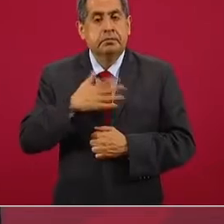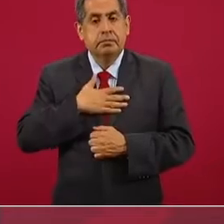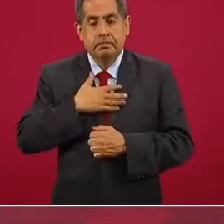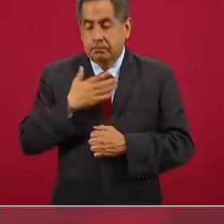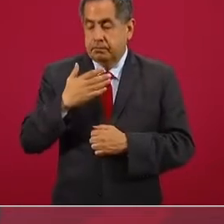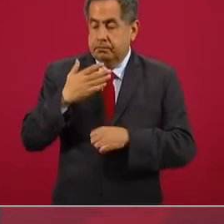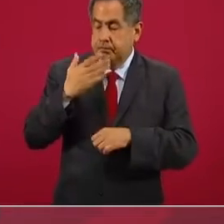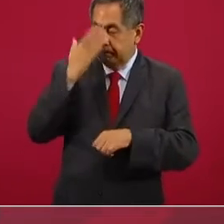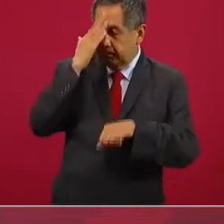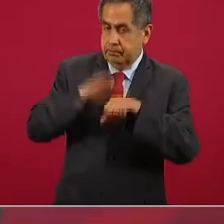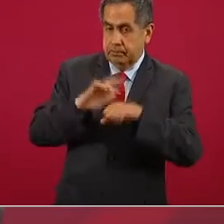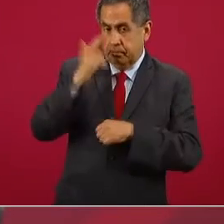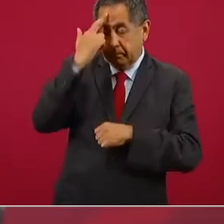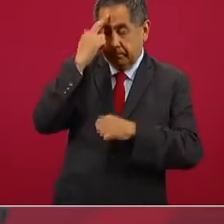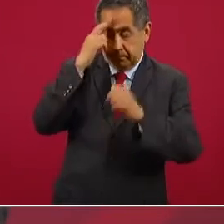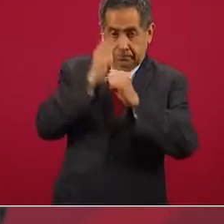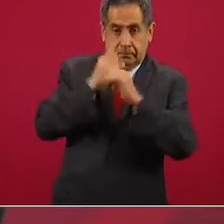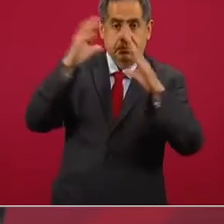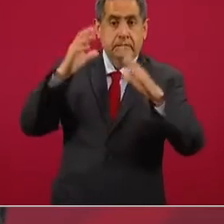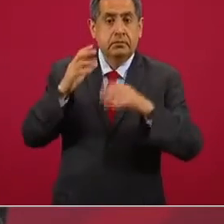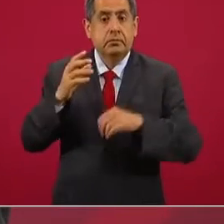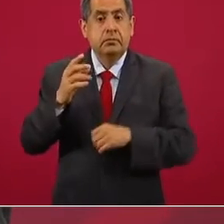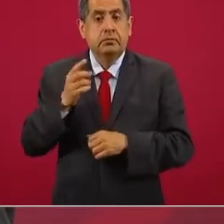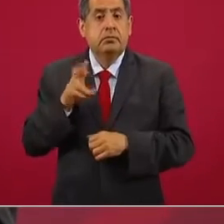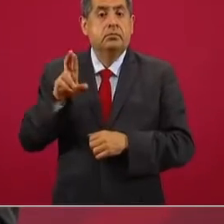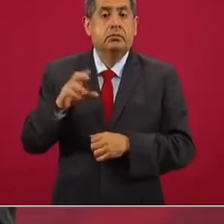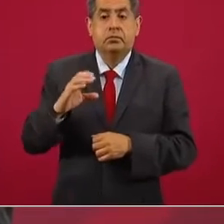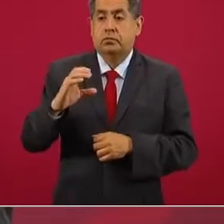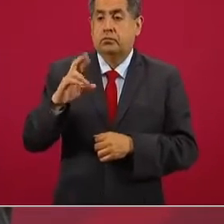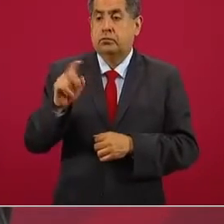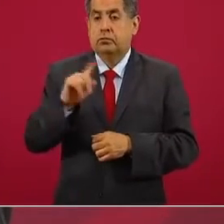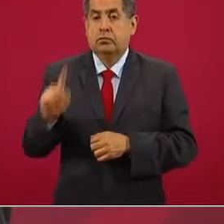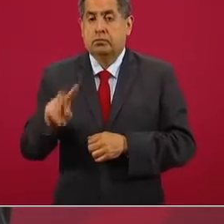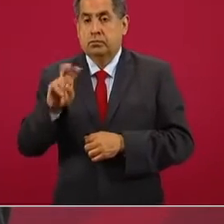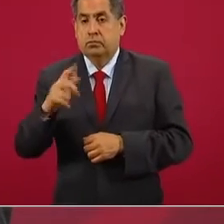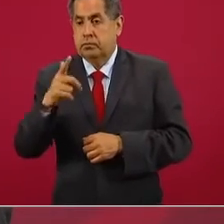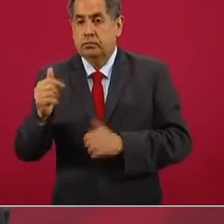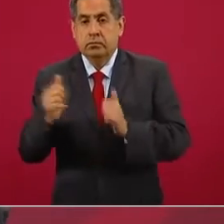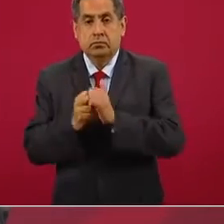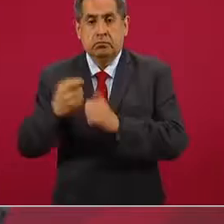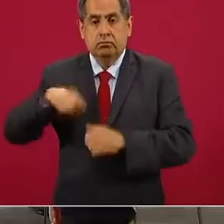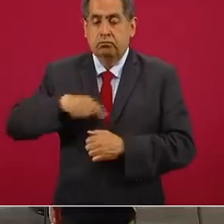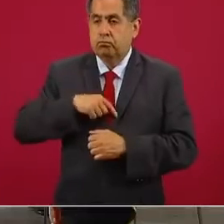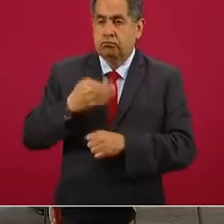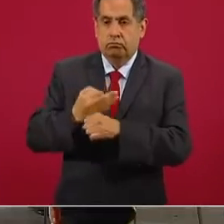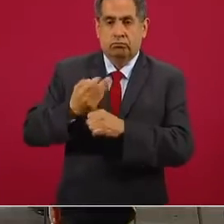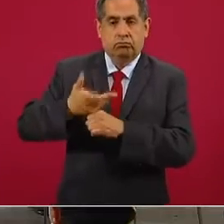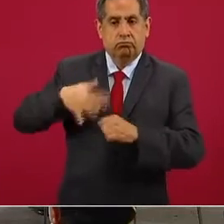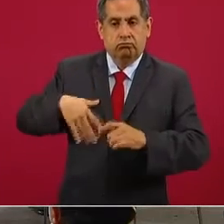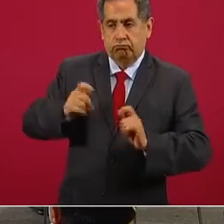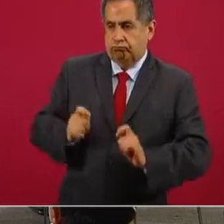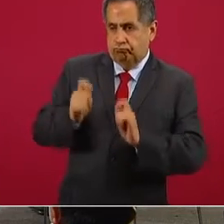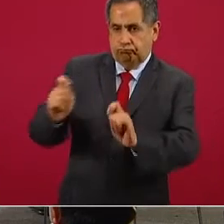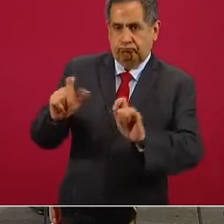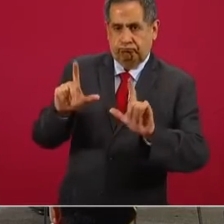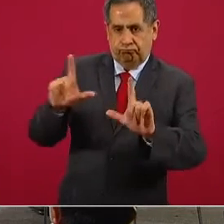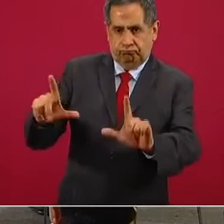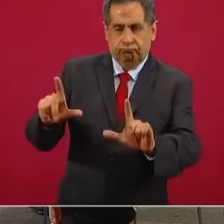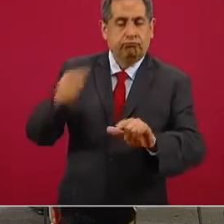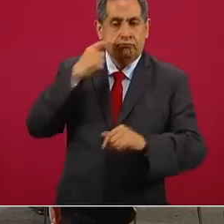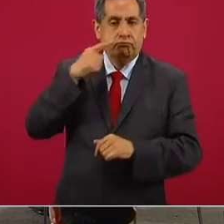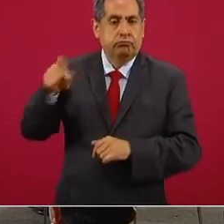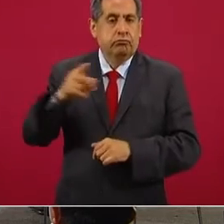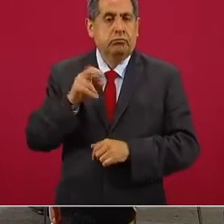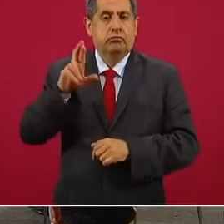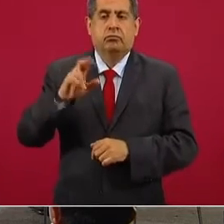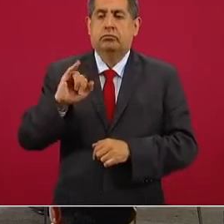a mi mente una imagen más, la del doctor Cruz Vega, que está aquí con nosotros y que acaba de ser condecorado con el premio